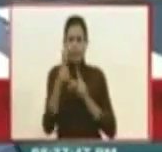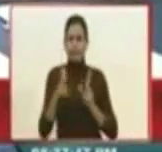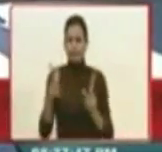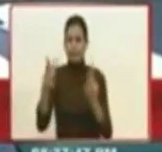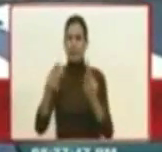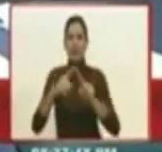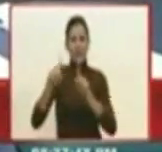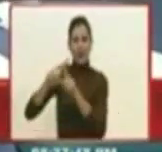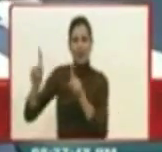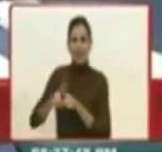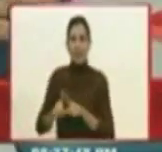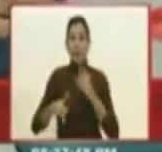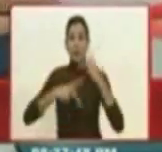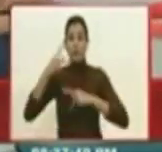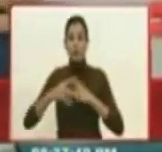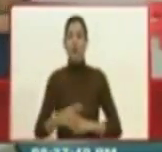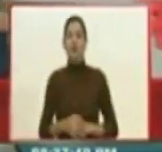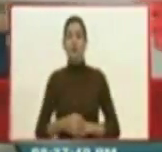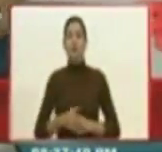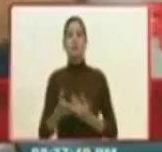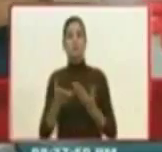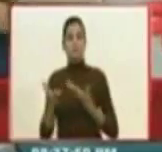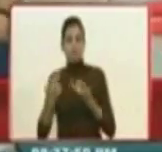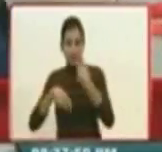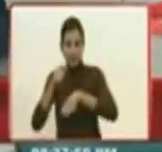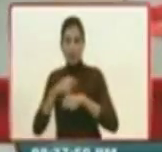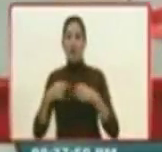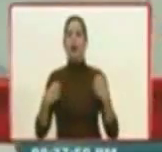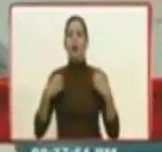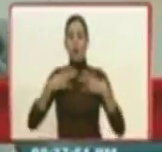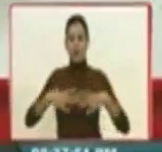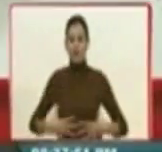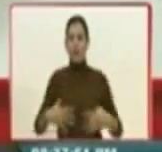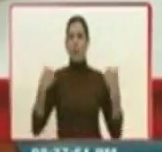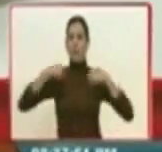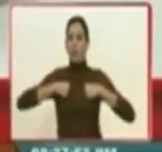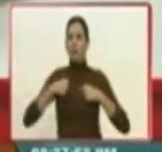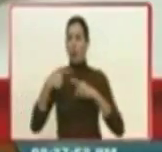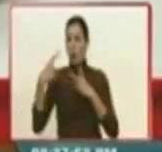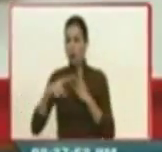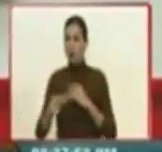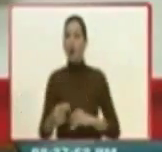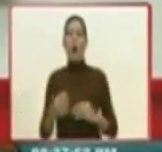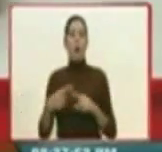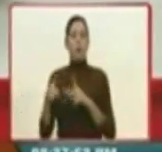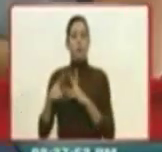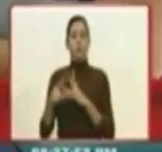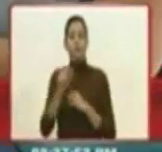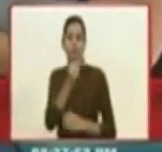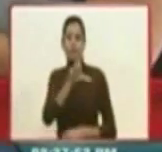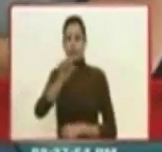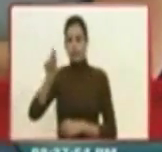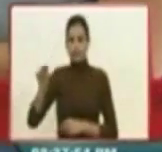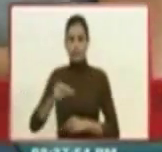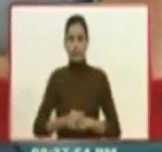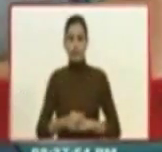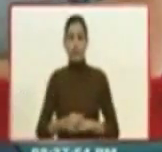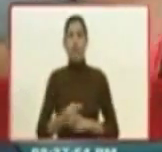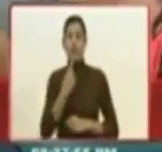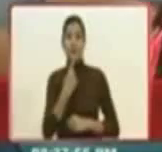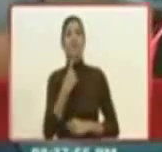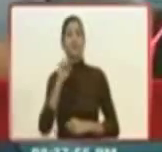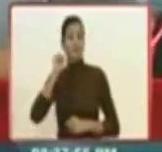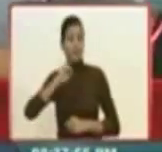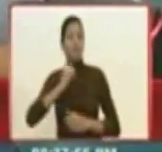además diversificado su producción para ofrecer uniformes, bolsos, morrales escolares y otras prendas de vestir a precios solidarios. Manifestaron